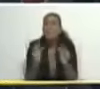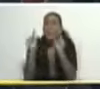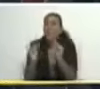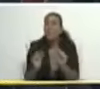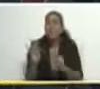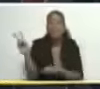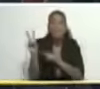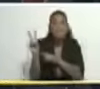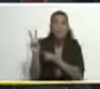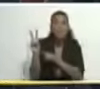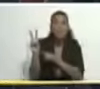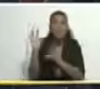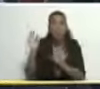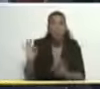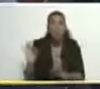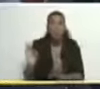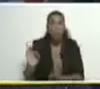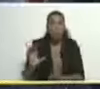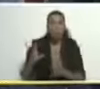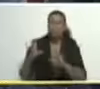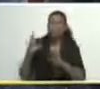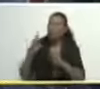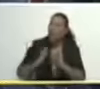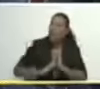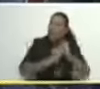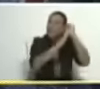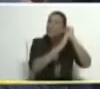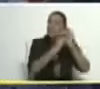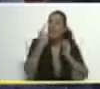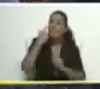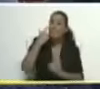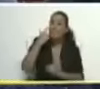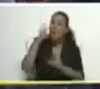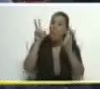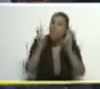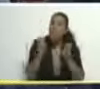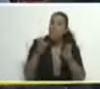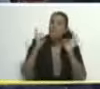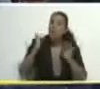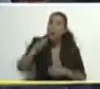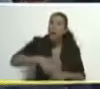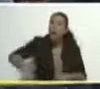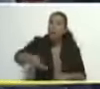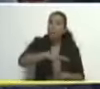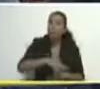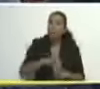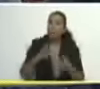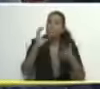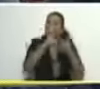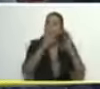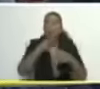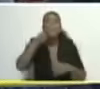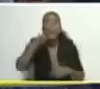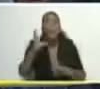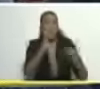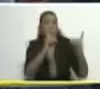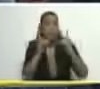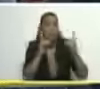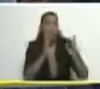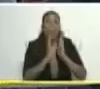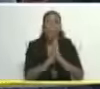Venezuela ha sido una voz líder en temas claves de la región a través del diálogo,